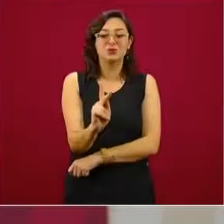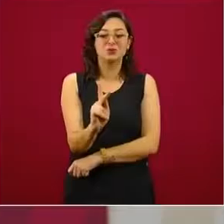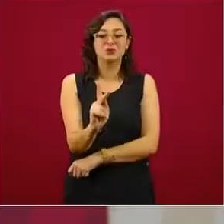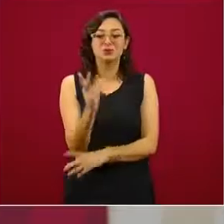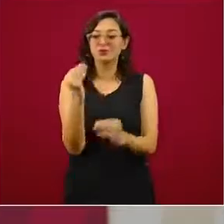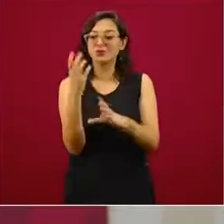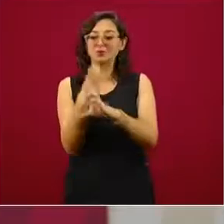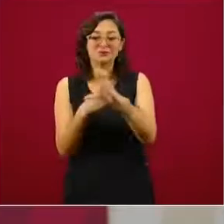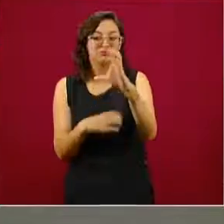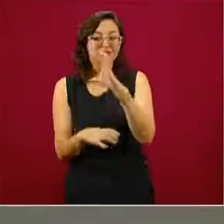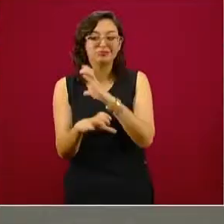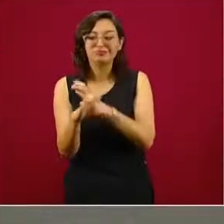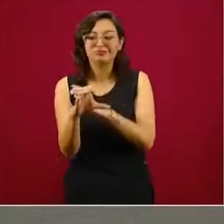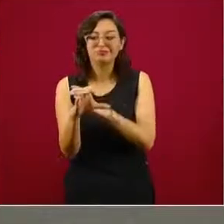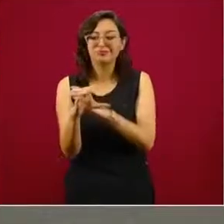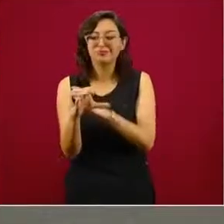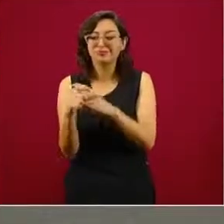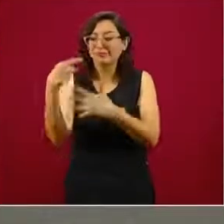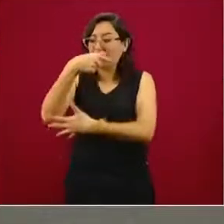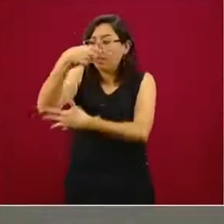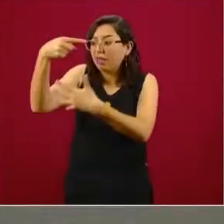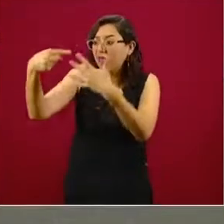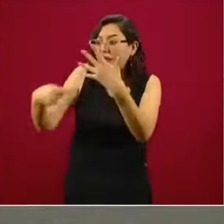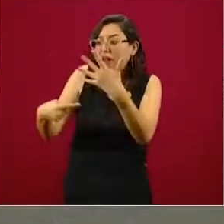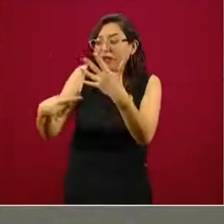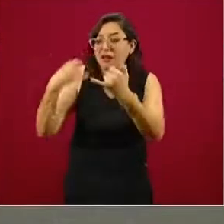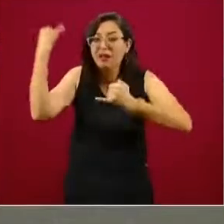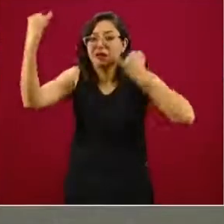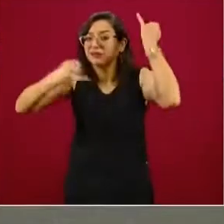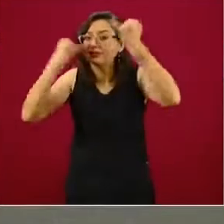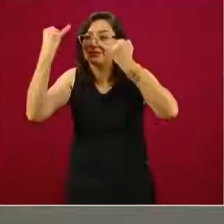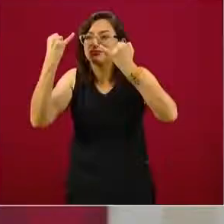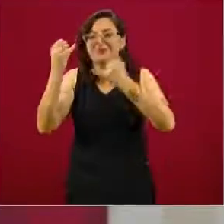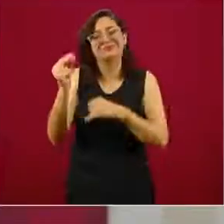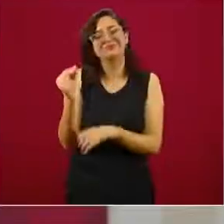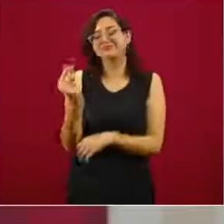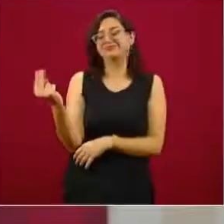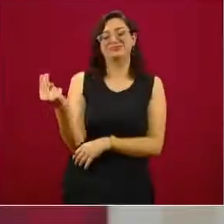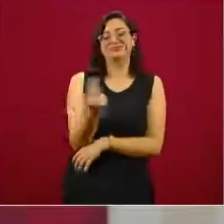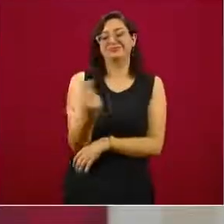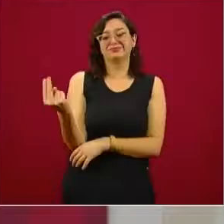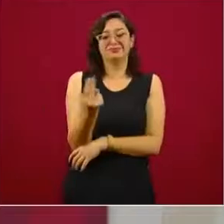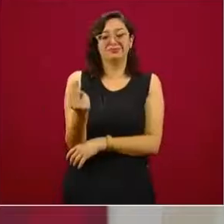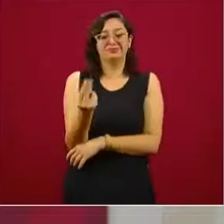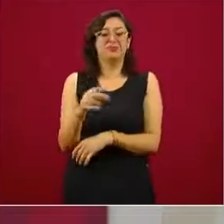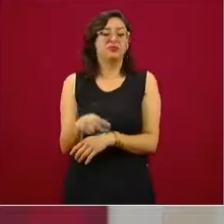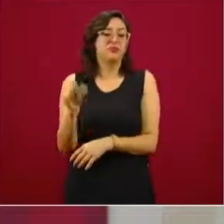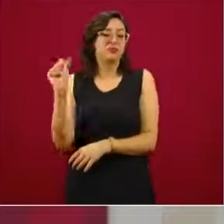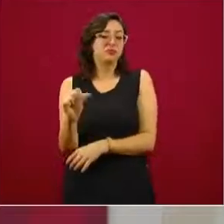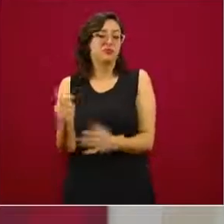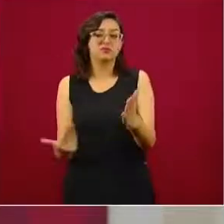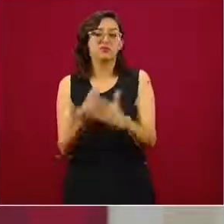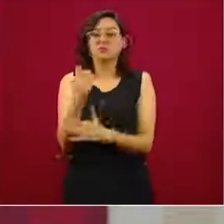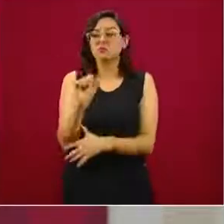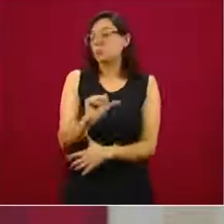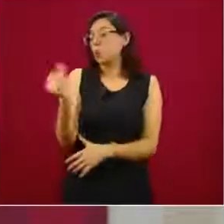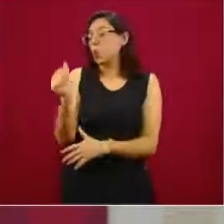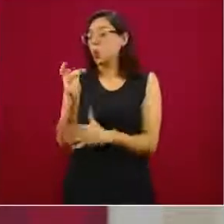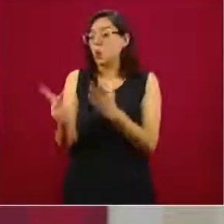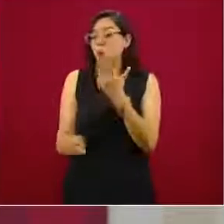son necesarias. Hoy en la mañana mostraba otro país que